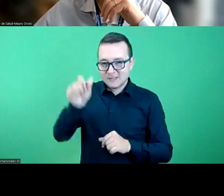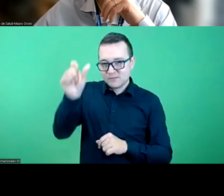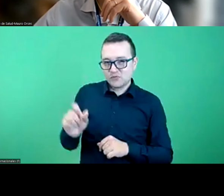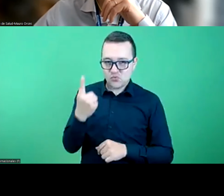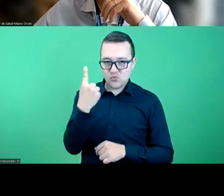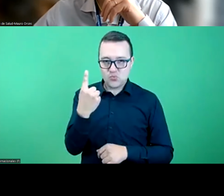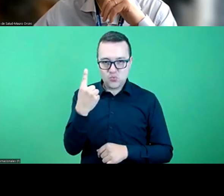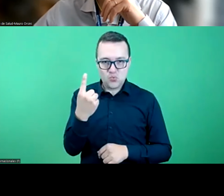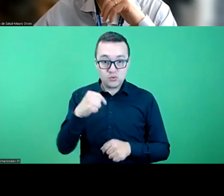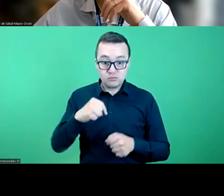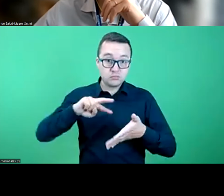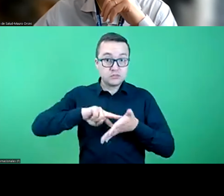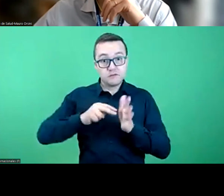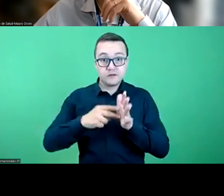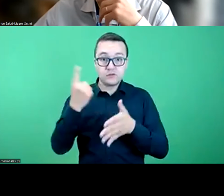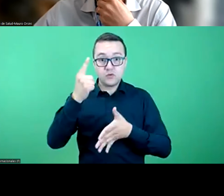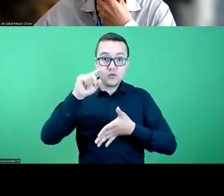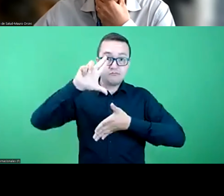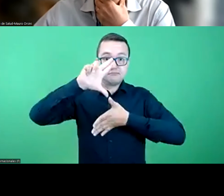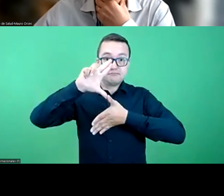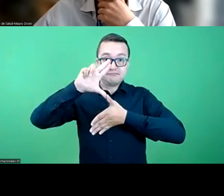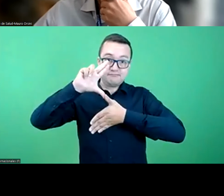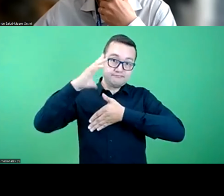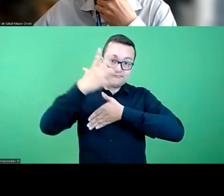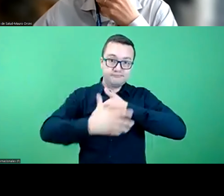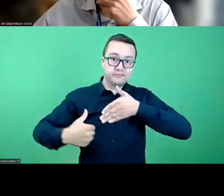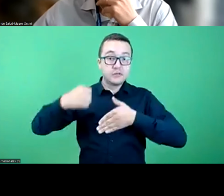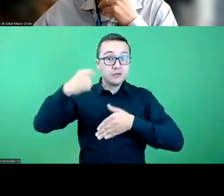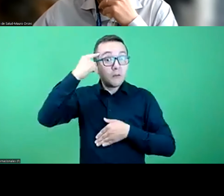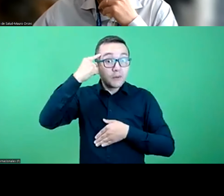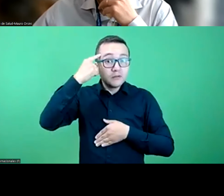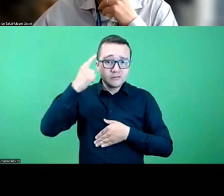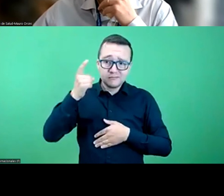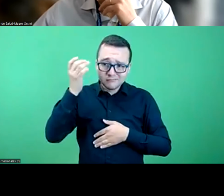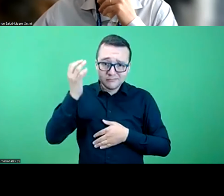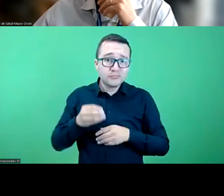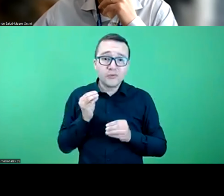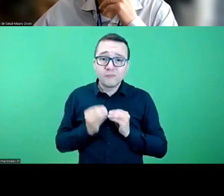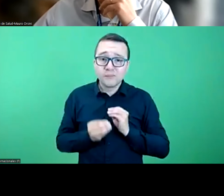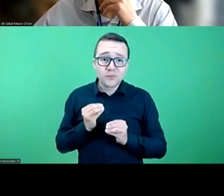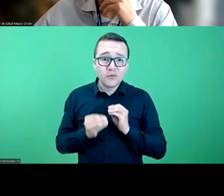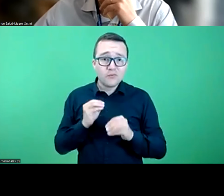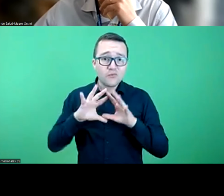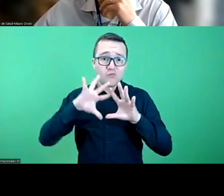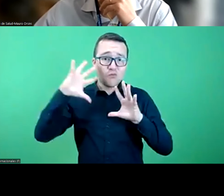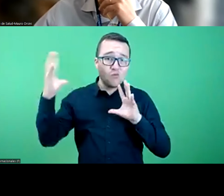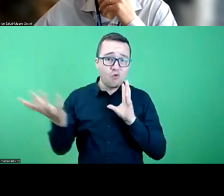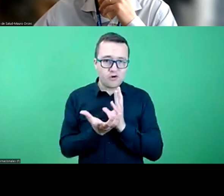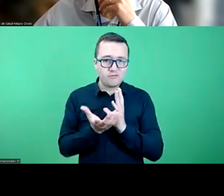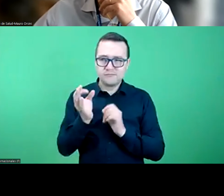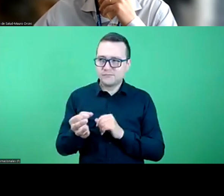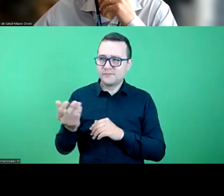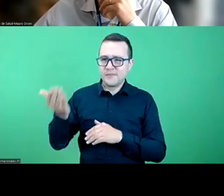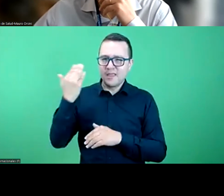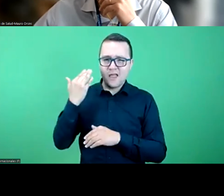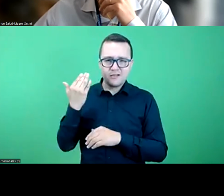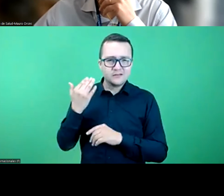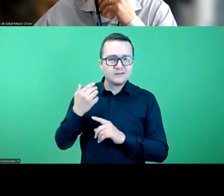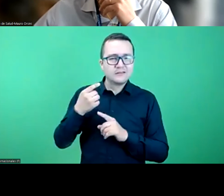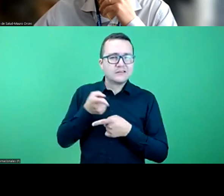por aquello de que este es un problema global, pero tuve la oportunidad de escuchar la semana pasada a Dinath Lentin, de